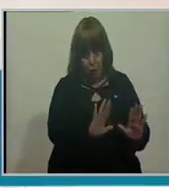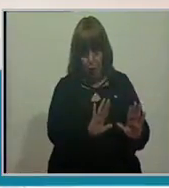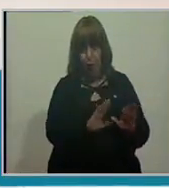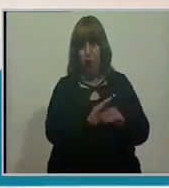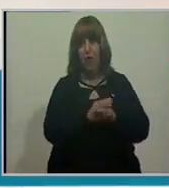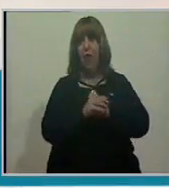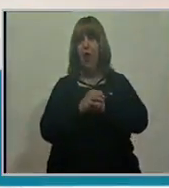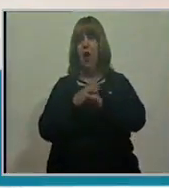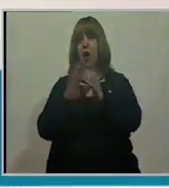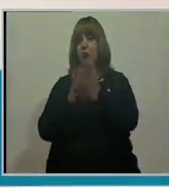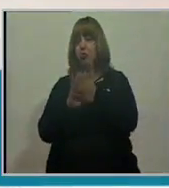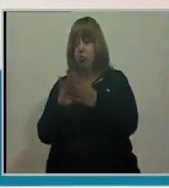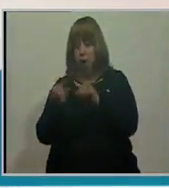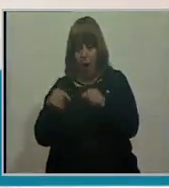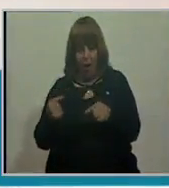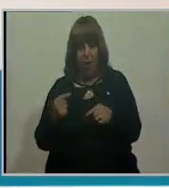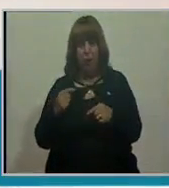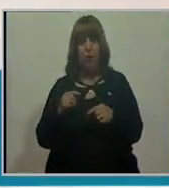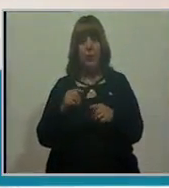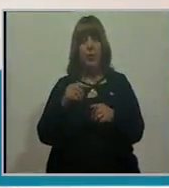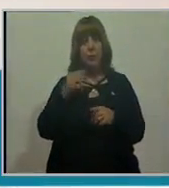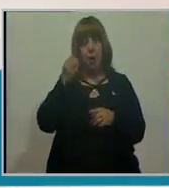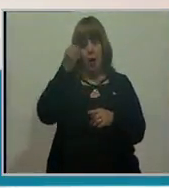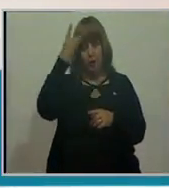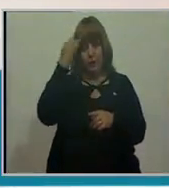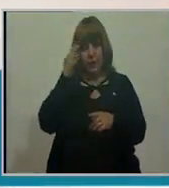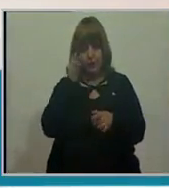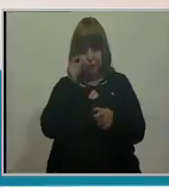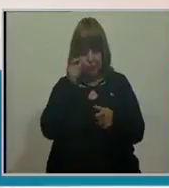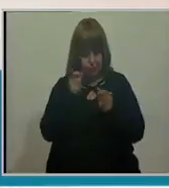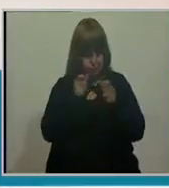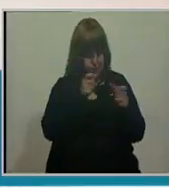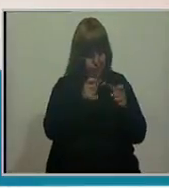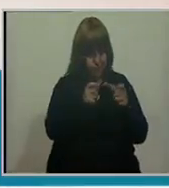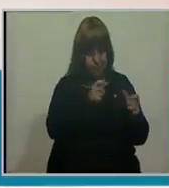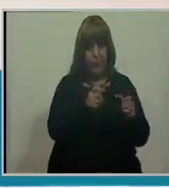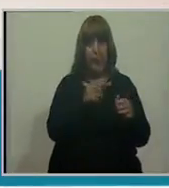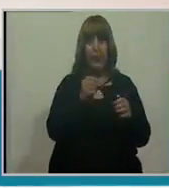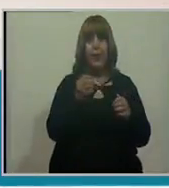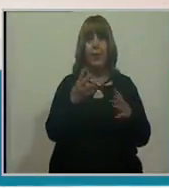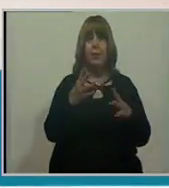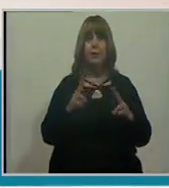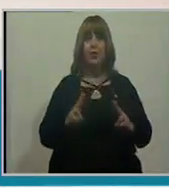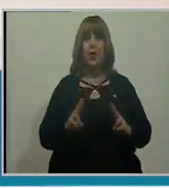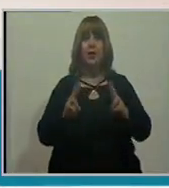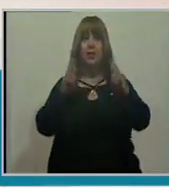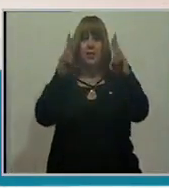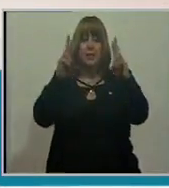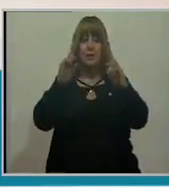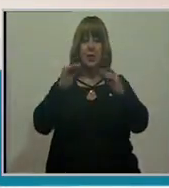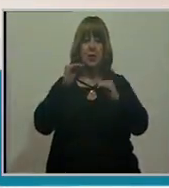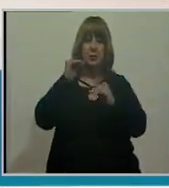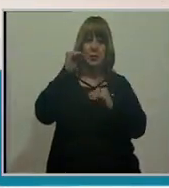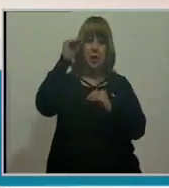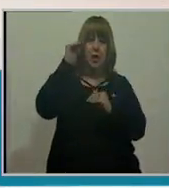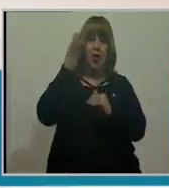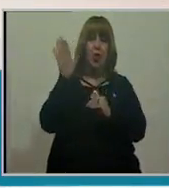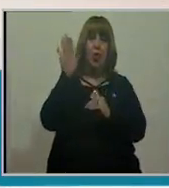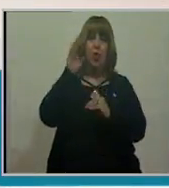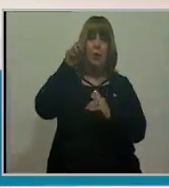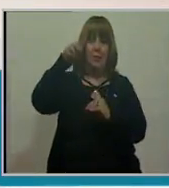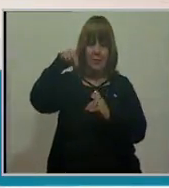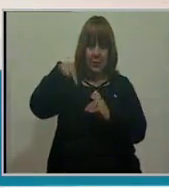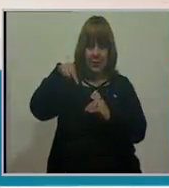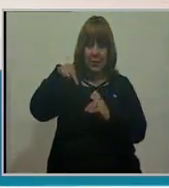Por pura burocracia, quería decir. Pero bueno, ¿qué pasó en este edificio de departamentos en Guaymallén? ¿Fue